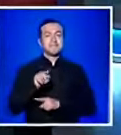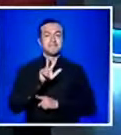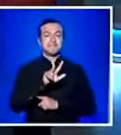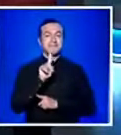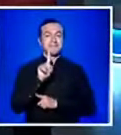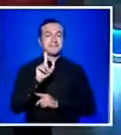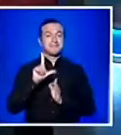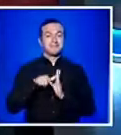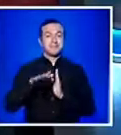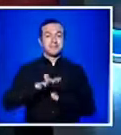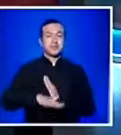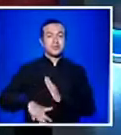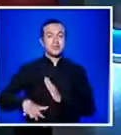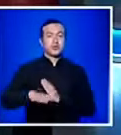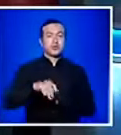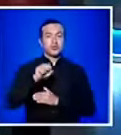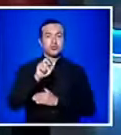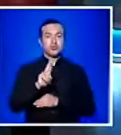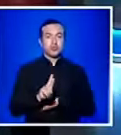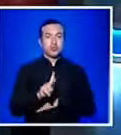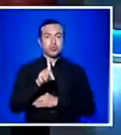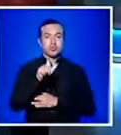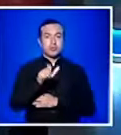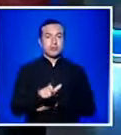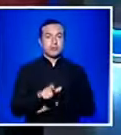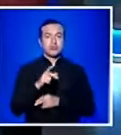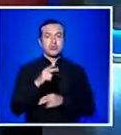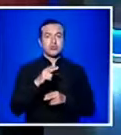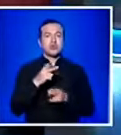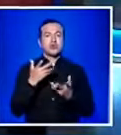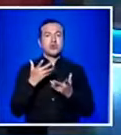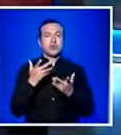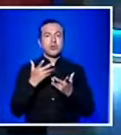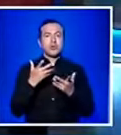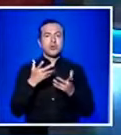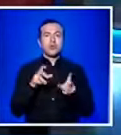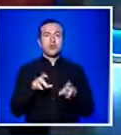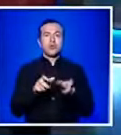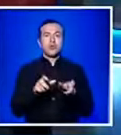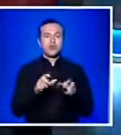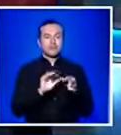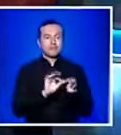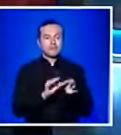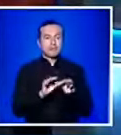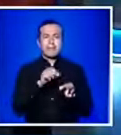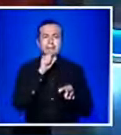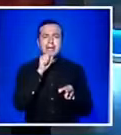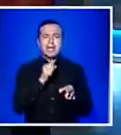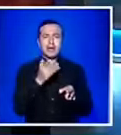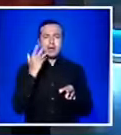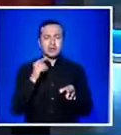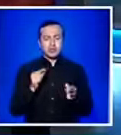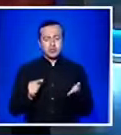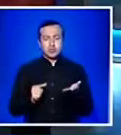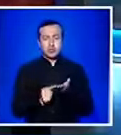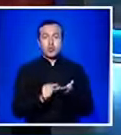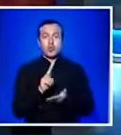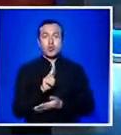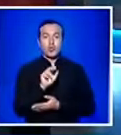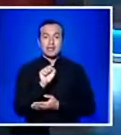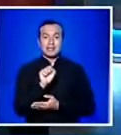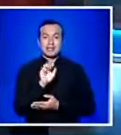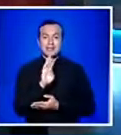8:31 a.m. en la ciudadela Valle del Sur, un vecino da vida a los antiguos equipos de sonido. ¿Cómo lo hace? Él incorpora el mecanismo USB a